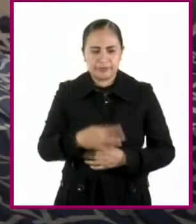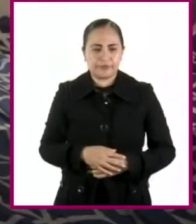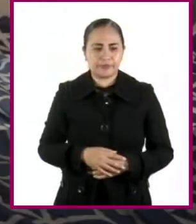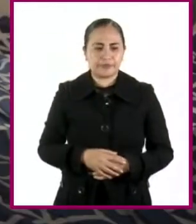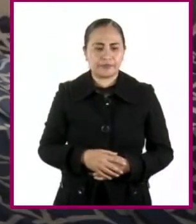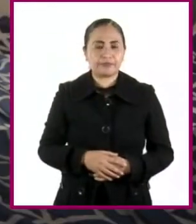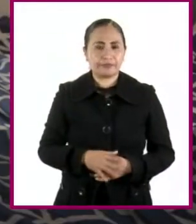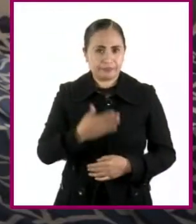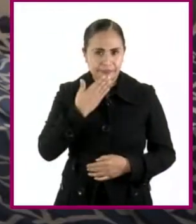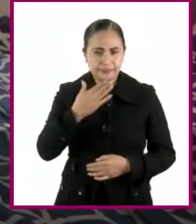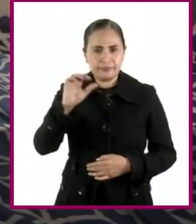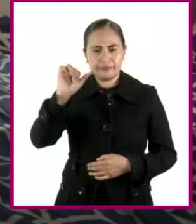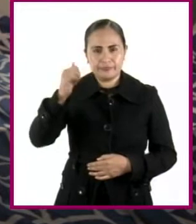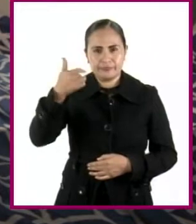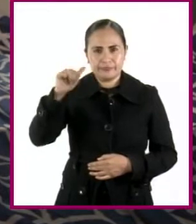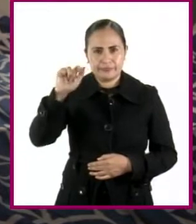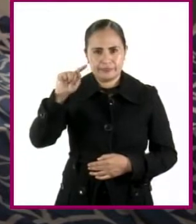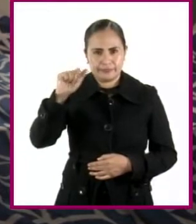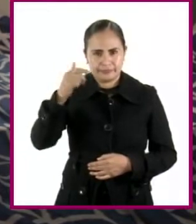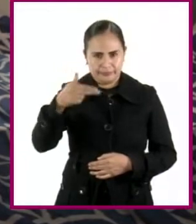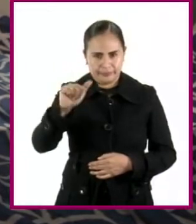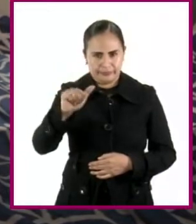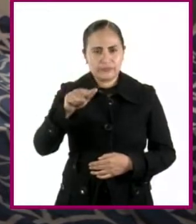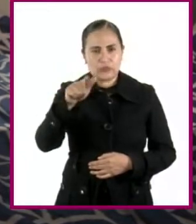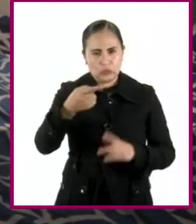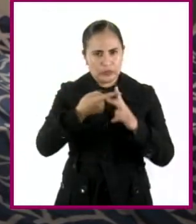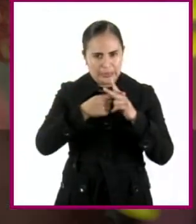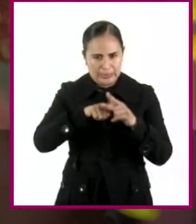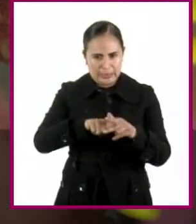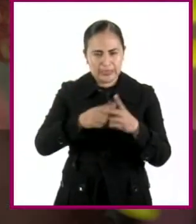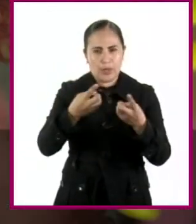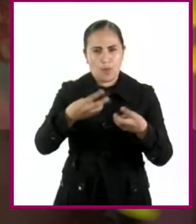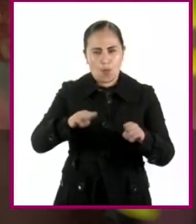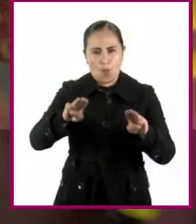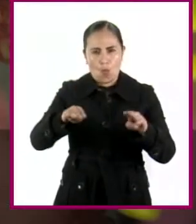Muy bien, Agata. Cuando gustes, comienza a poner las rolas.